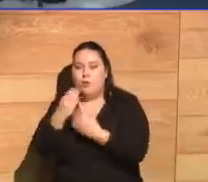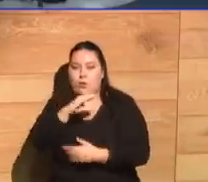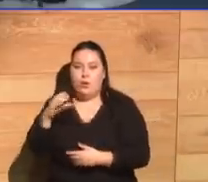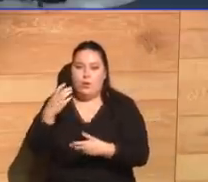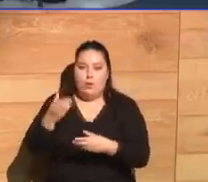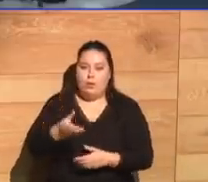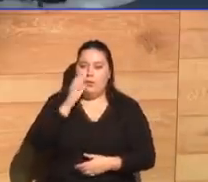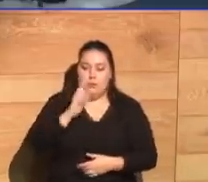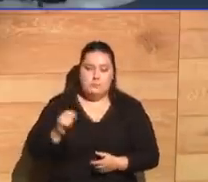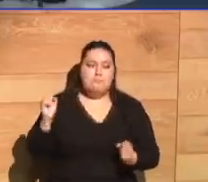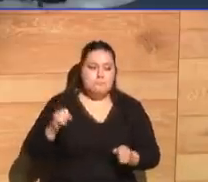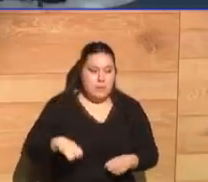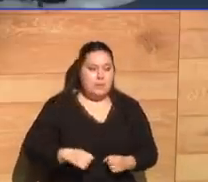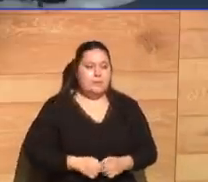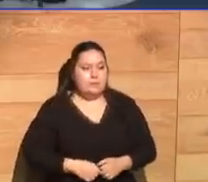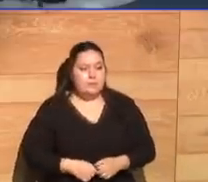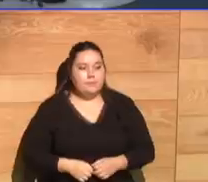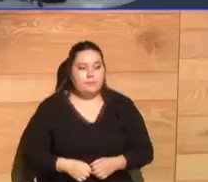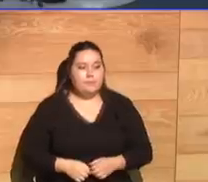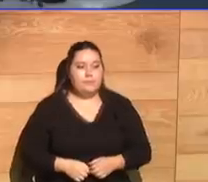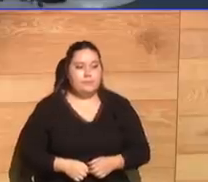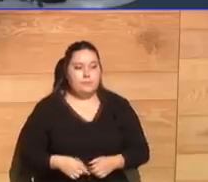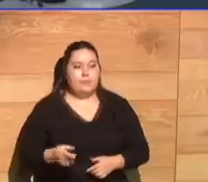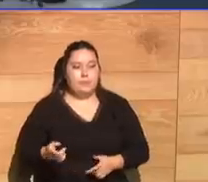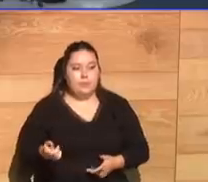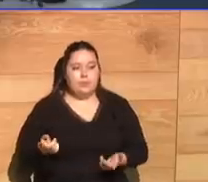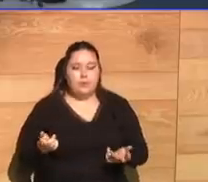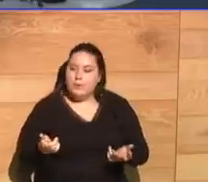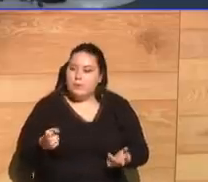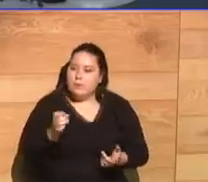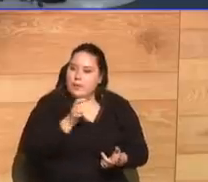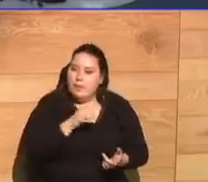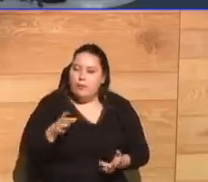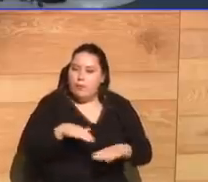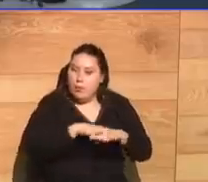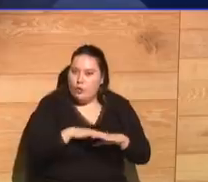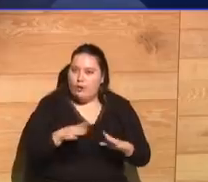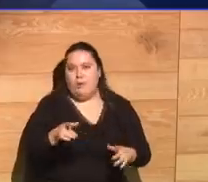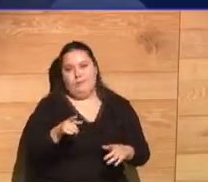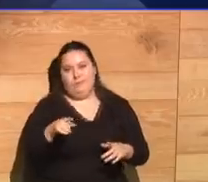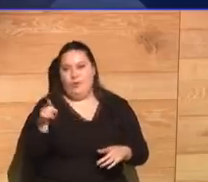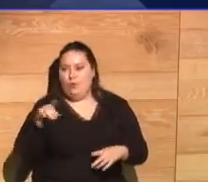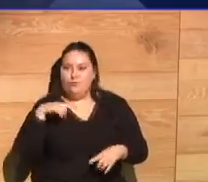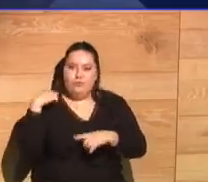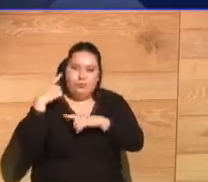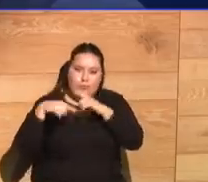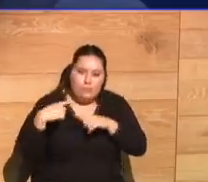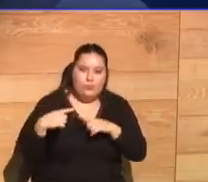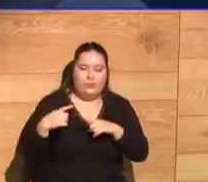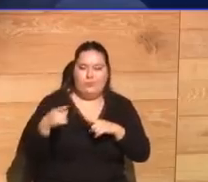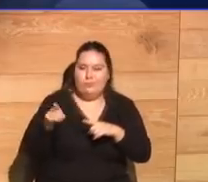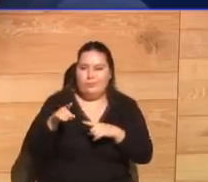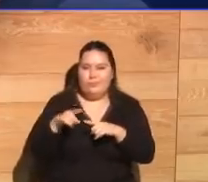cambio de eso, y un tatarabuelo tuyo que perdonaba una deuda. ¿Cómo ha degenerado tu familia, Javi? No, pero... No, ha ido a mejor, según